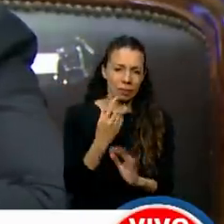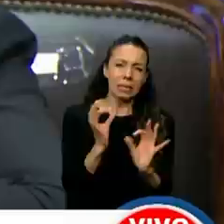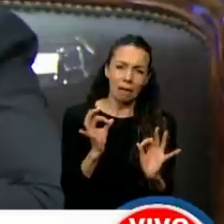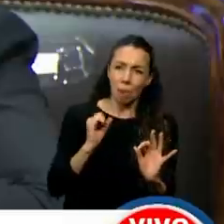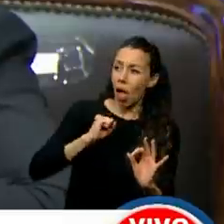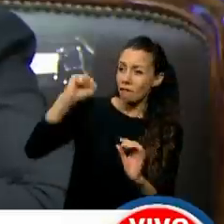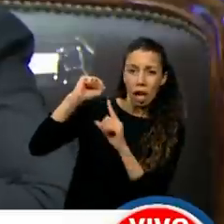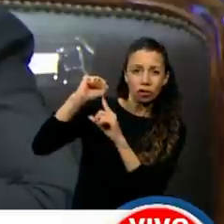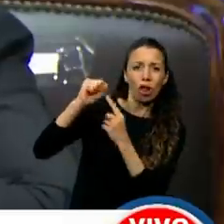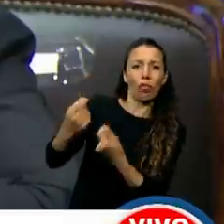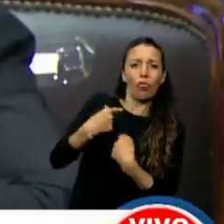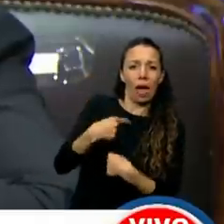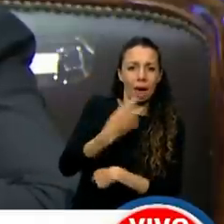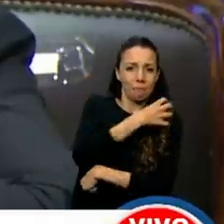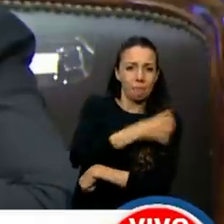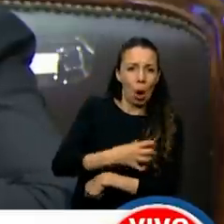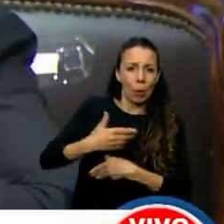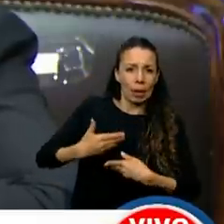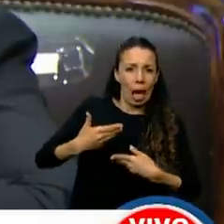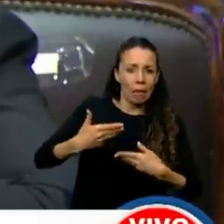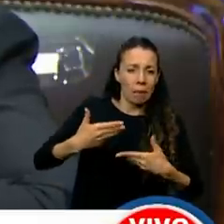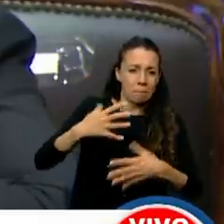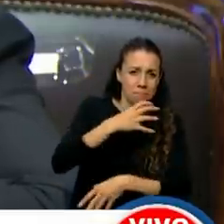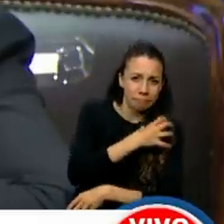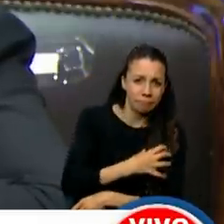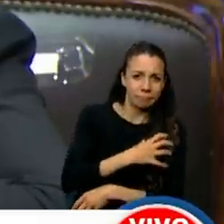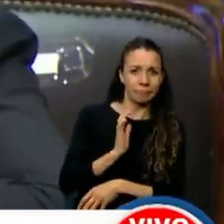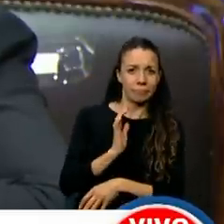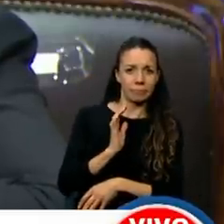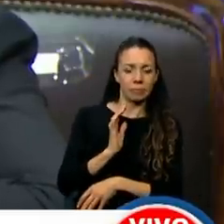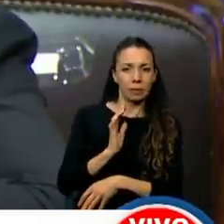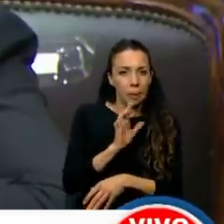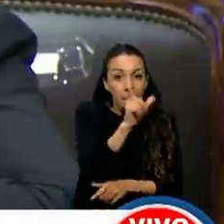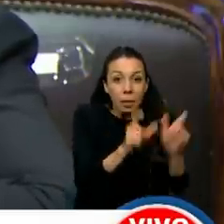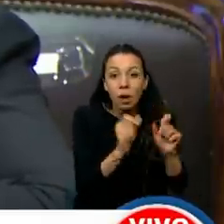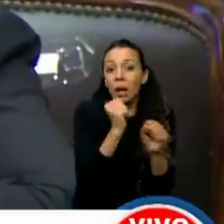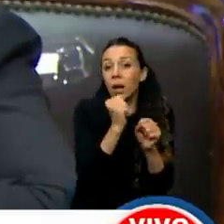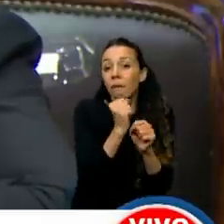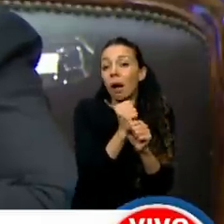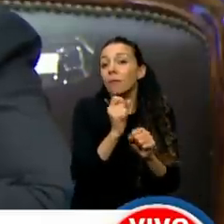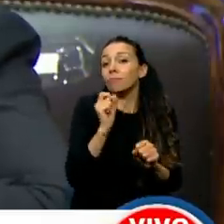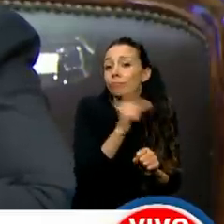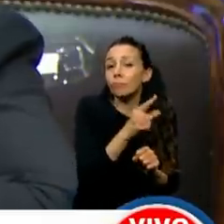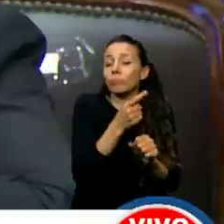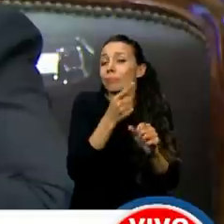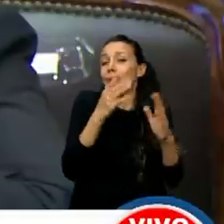día y hace imposible a los trabajadores poder llevar el pan a la mesa la segunda